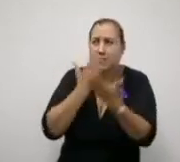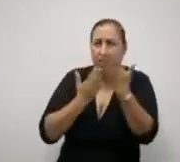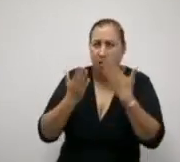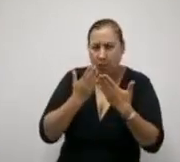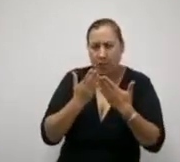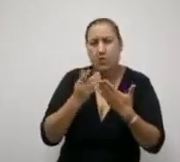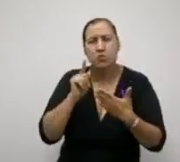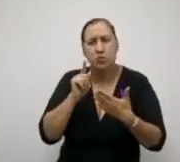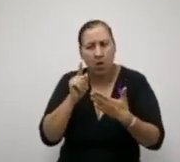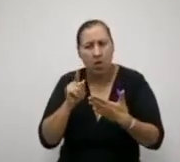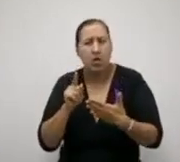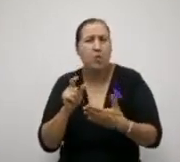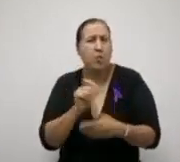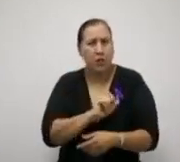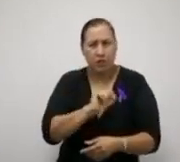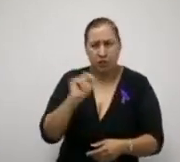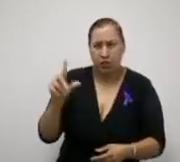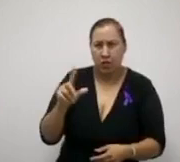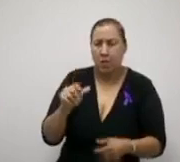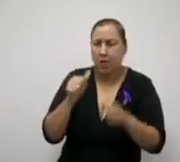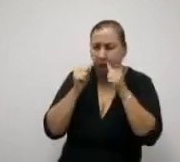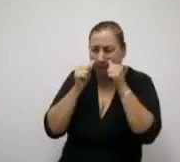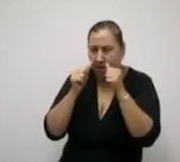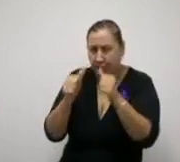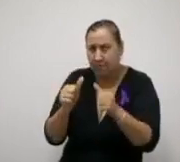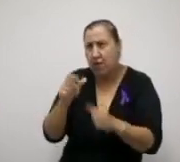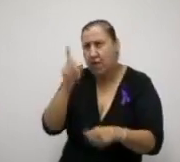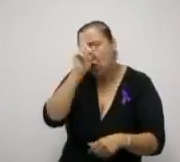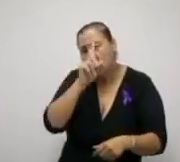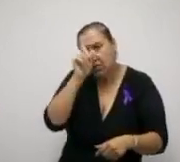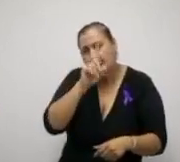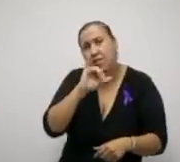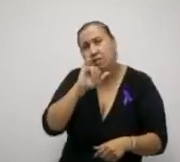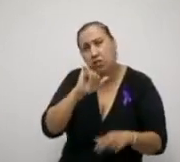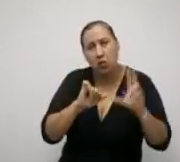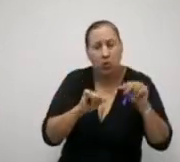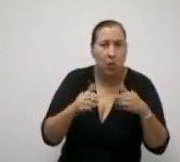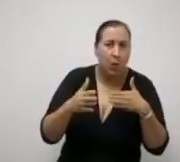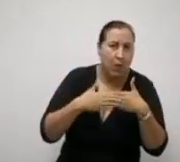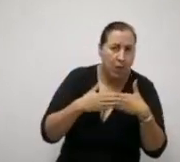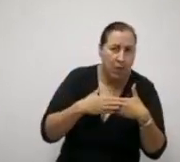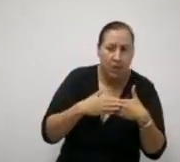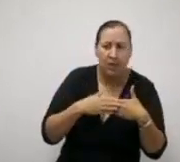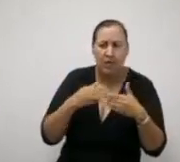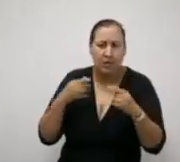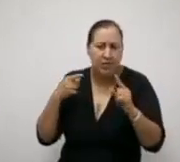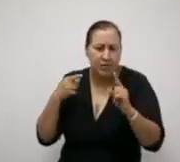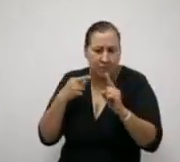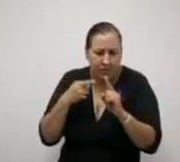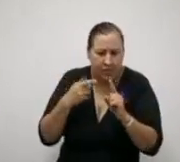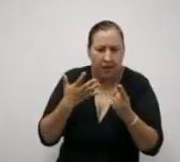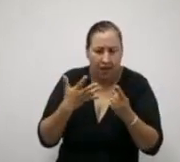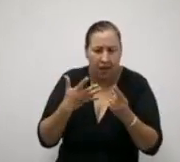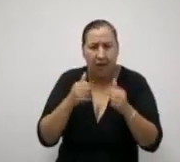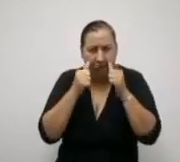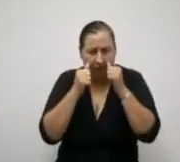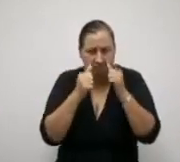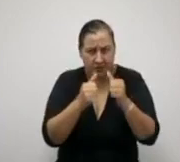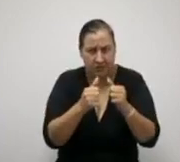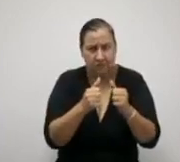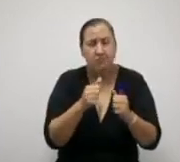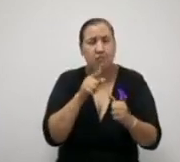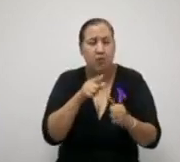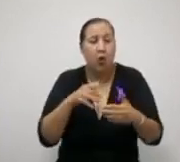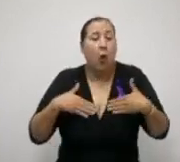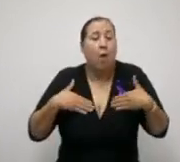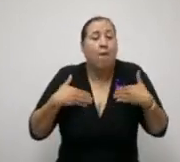capacitado, sensible para otorgar una consejería eficaz, centrada en la persona, que le aclare los procesos de atención y le genere una